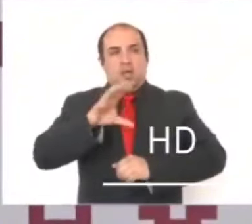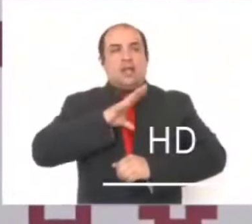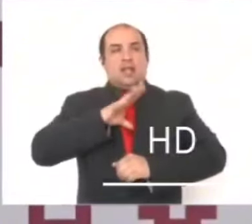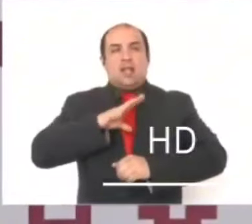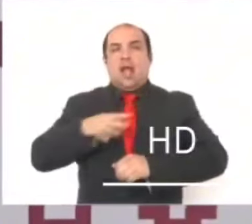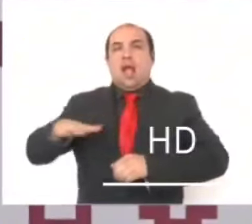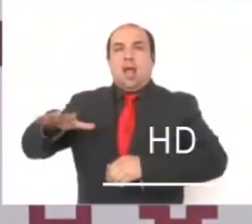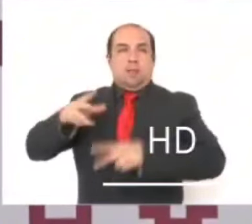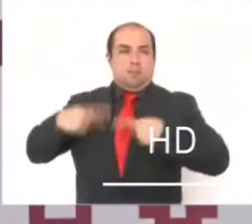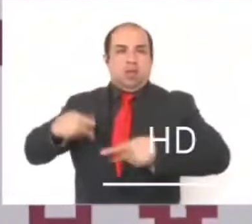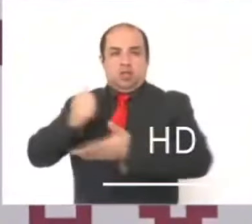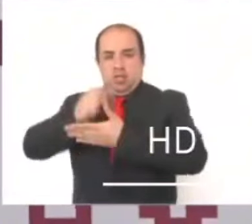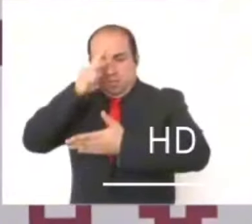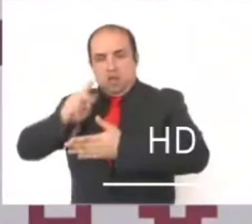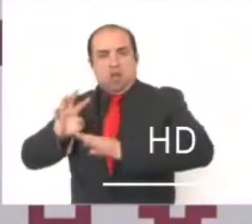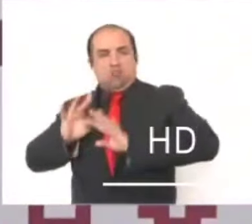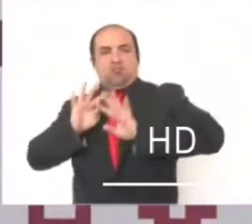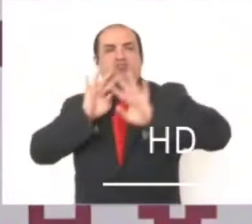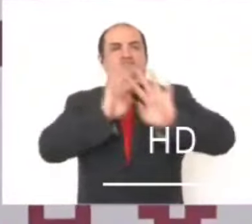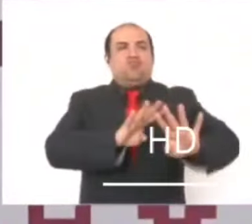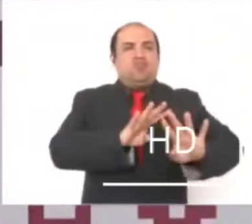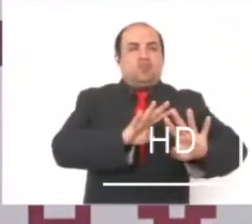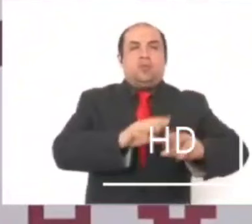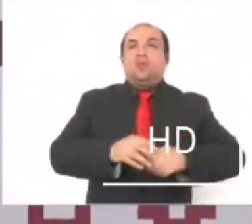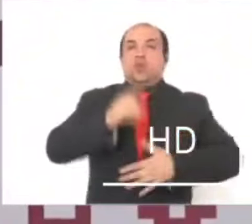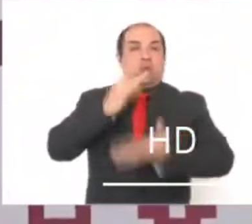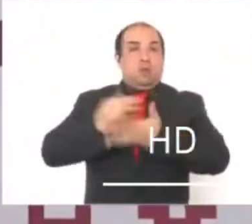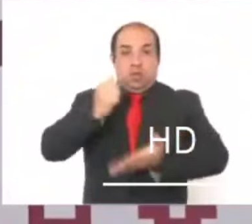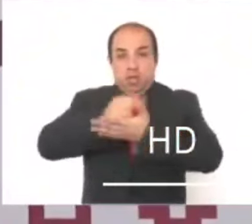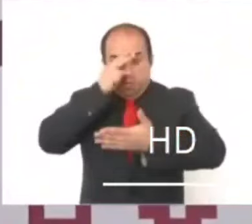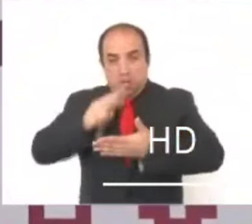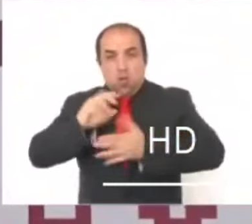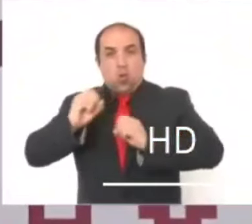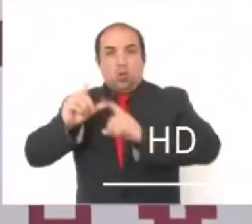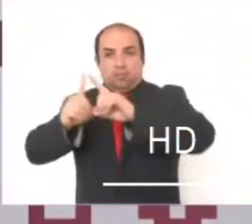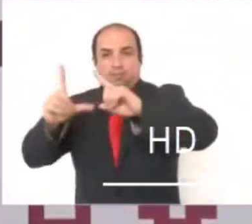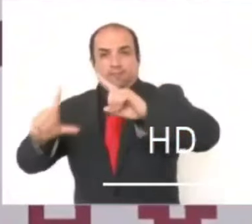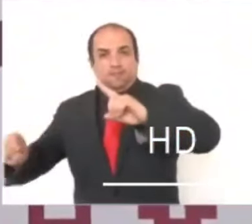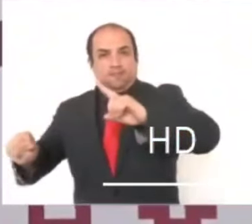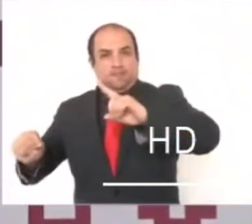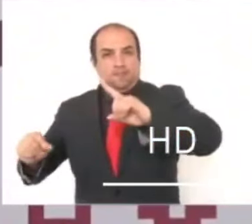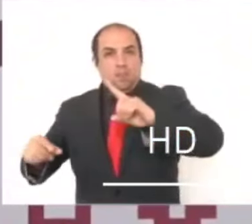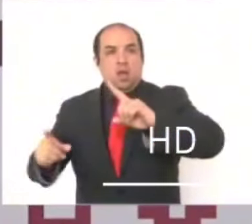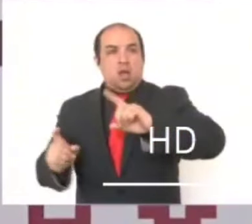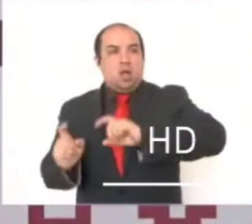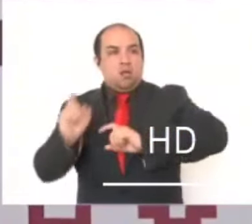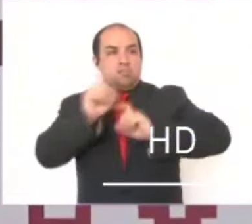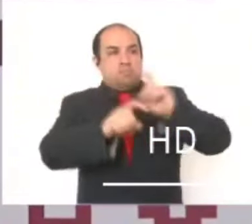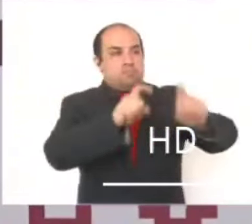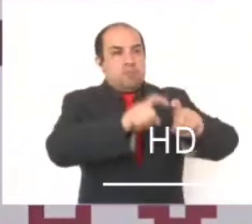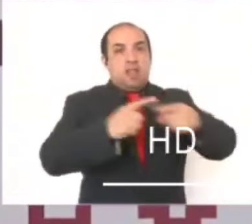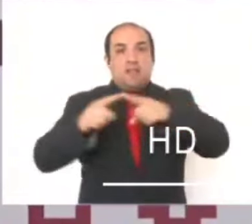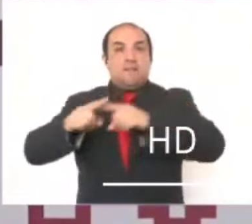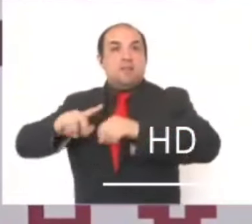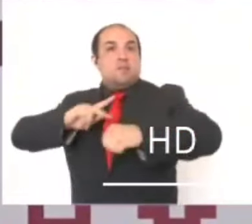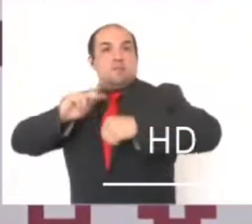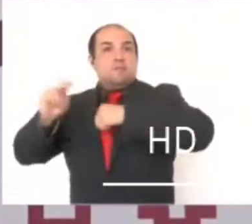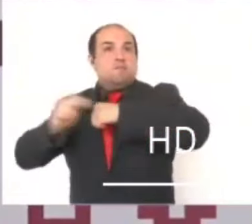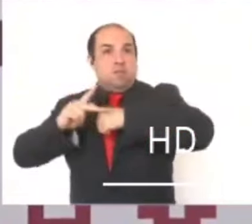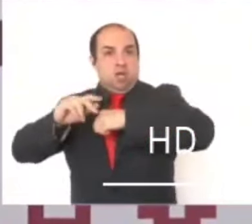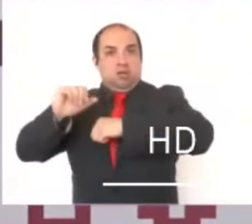favorece. No nada más Ciudad de México, interior de la República y todas nuestras naciones